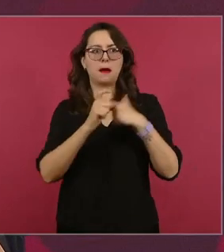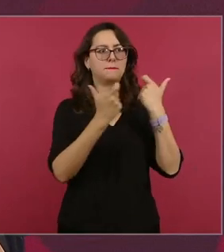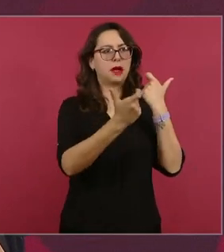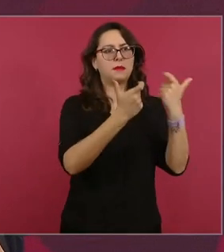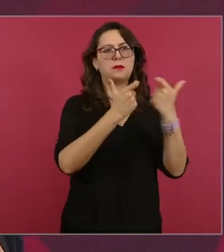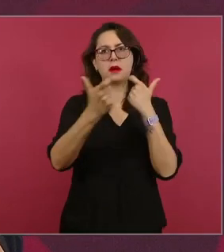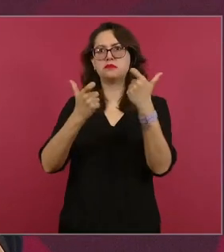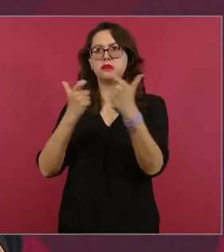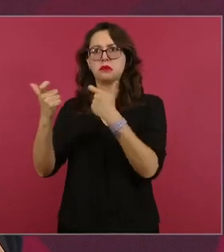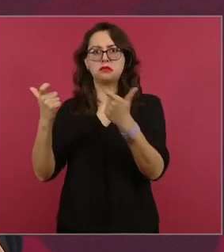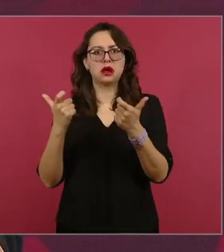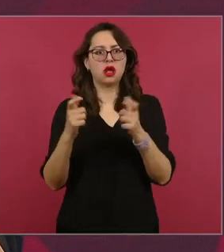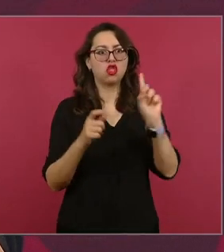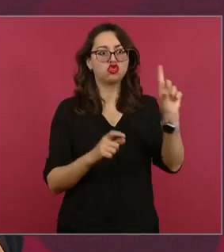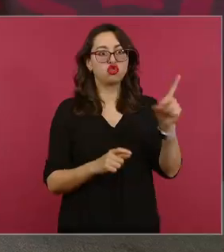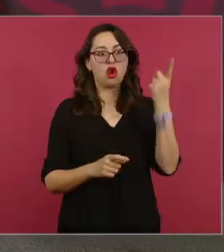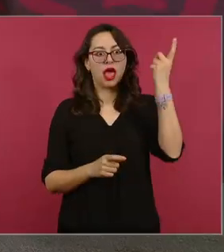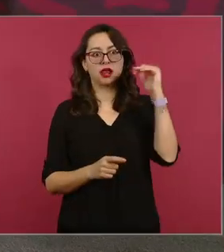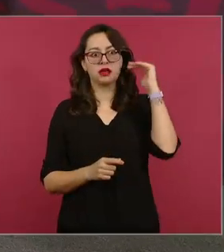relación al dólar en el mundo.